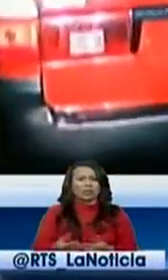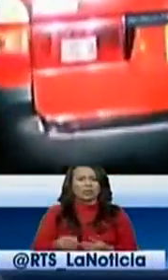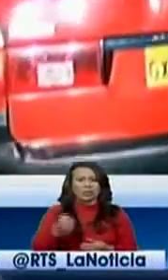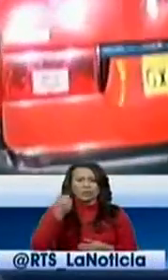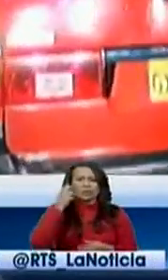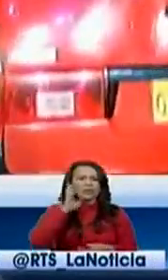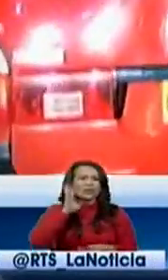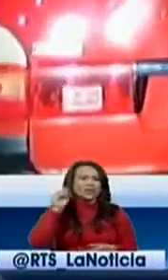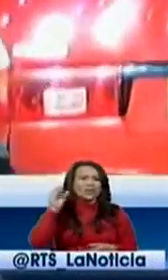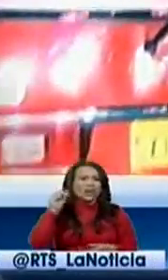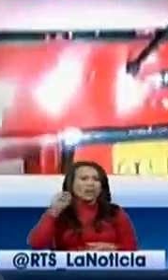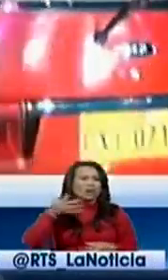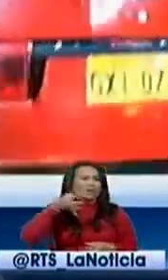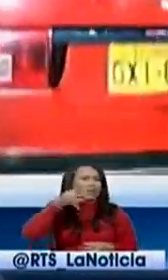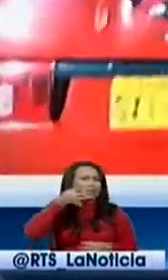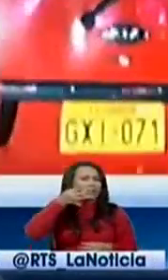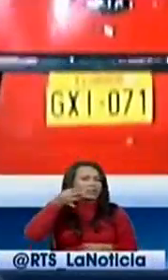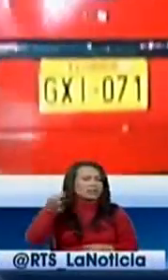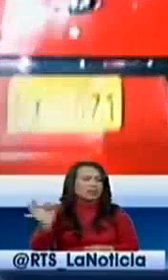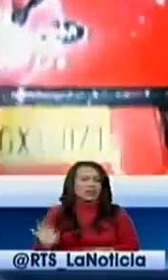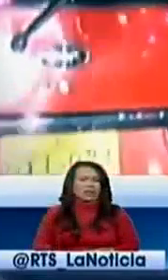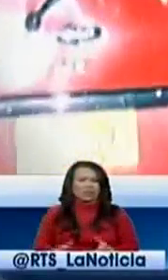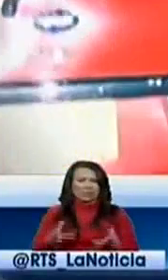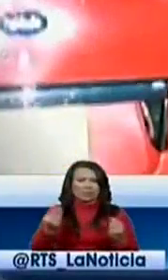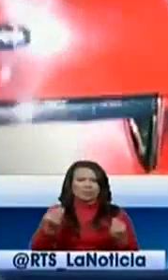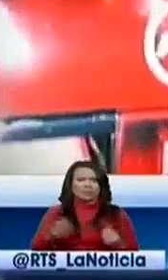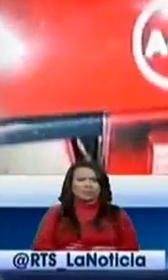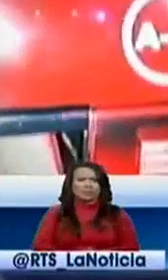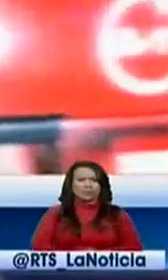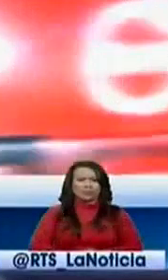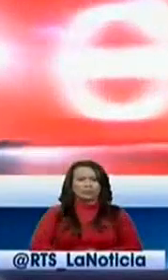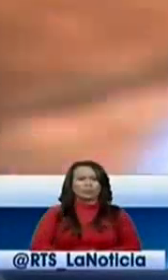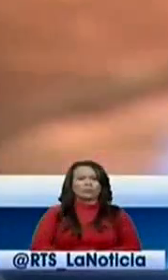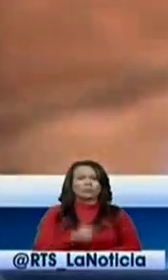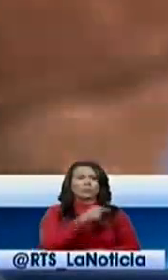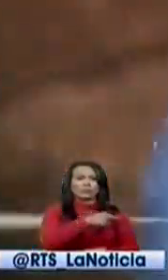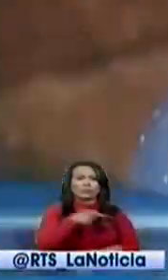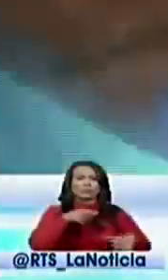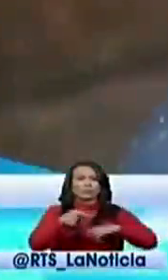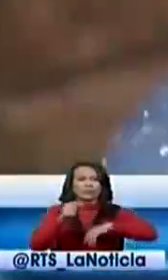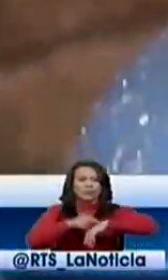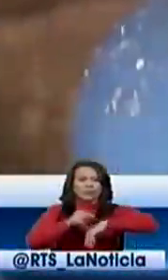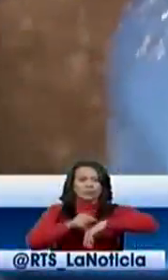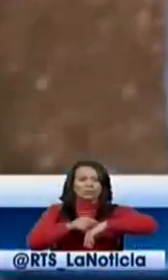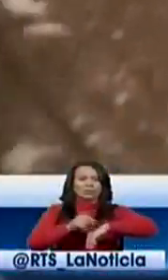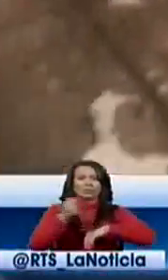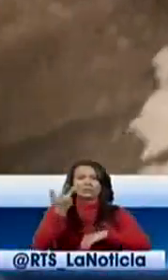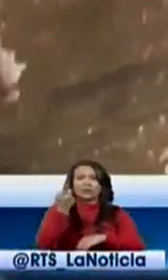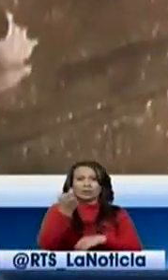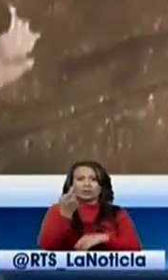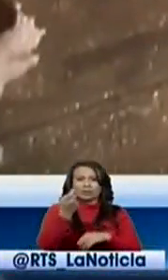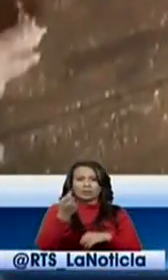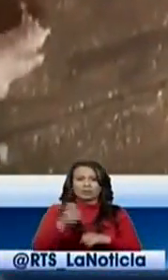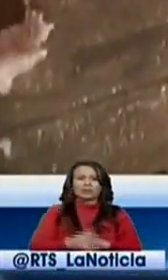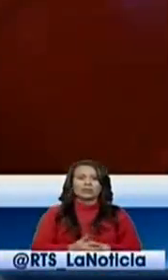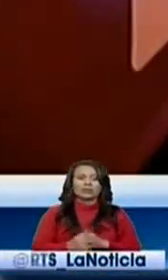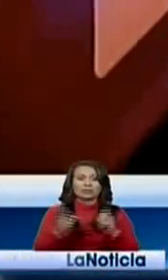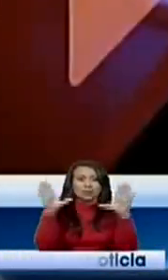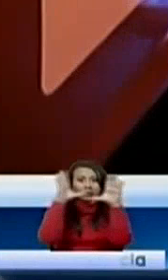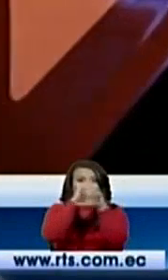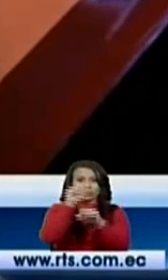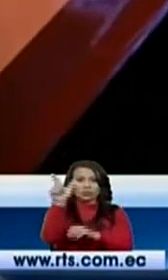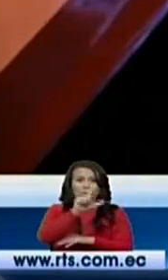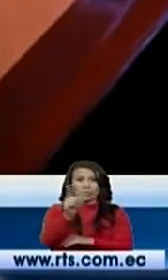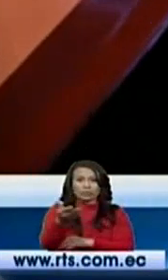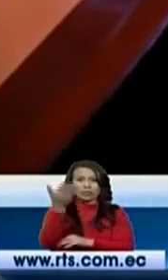La piel era pegajosa como un chicle deshaciéndose. El incidente se generó alrededor de las 23 horas del lunes. El ciudadano